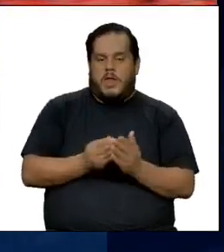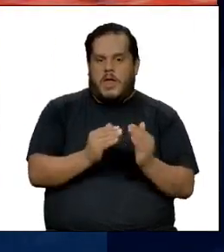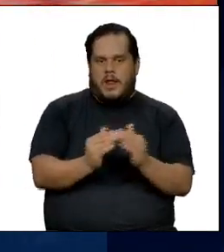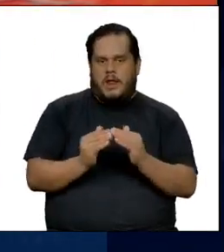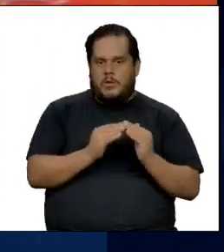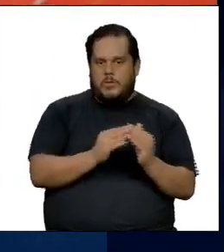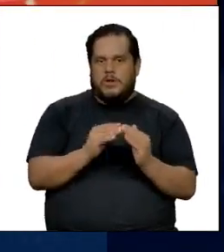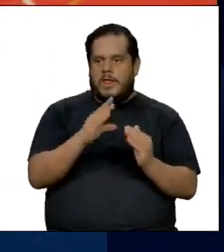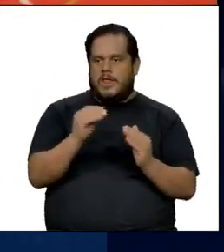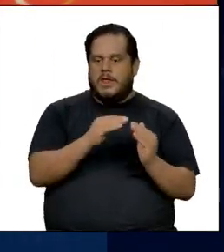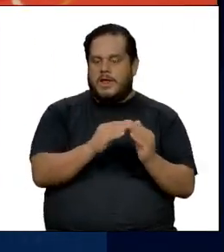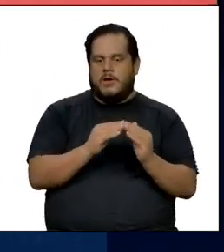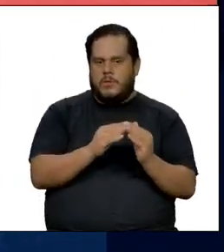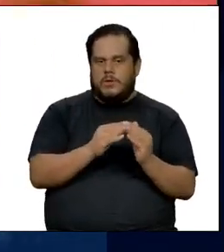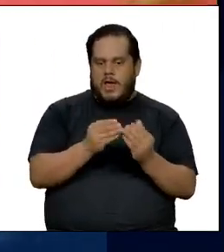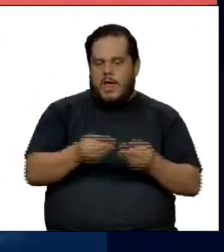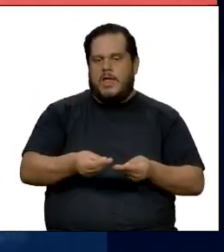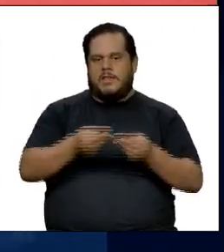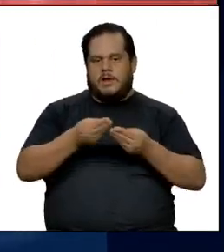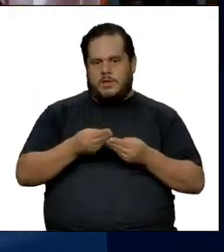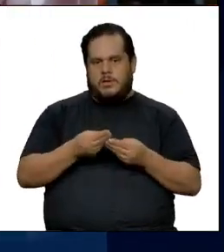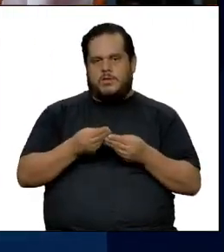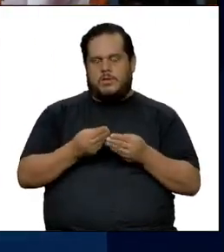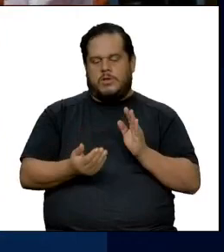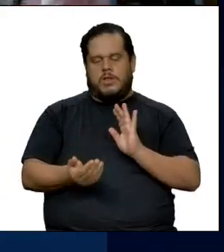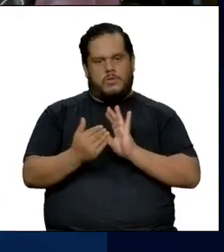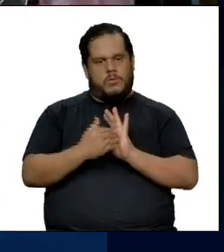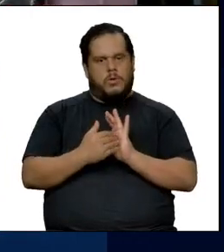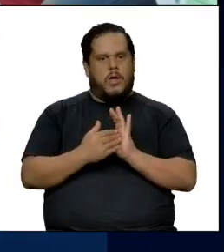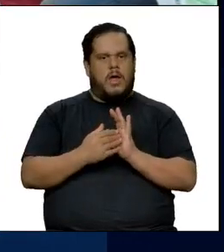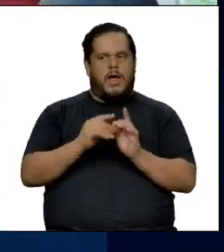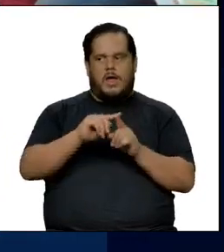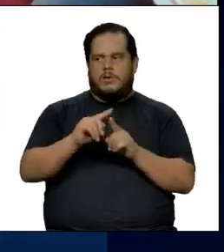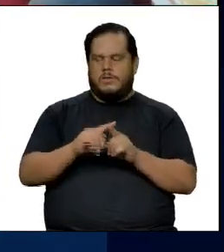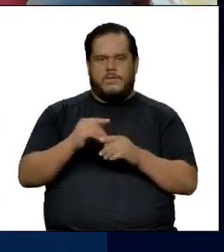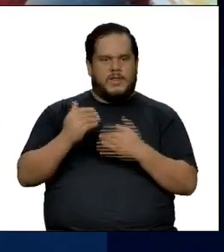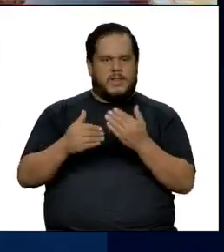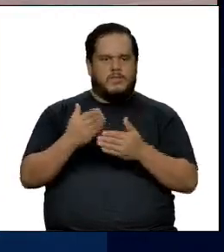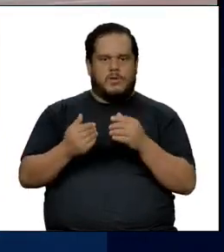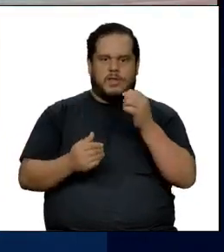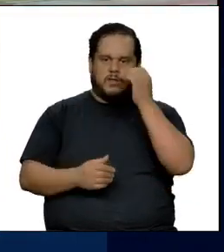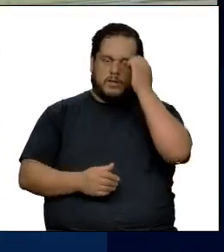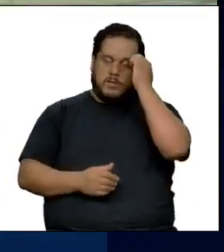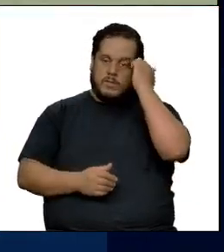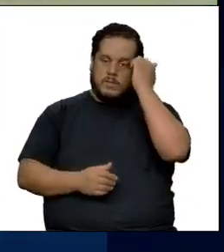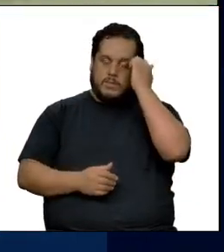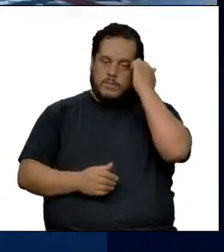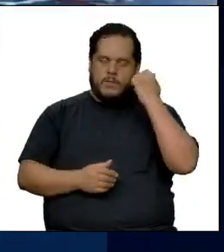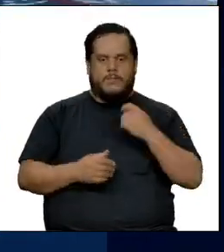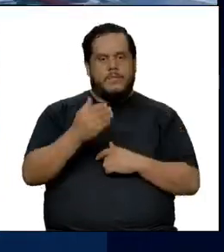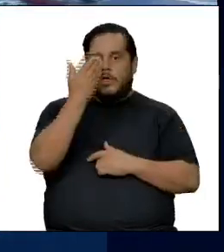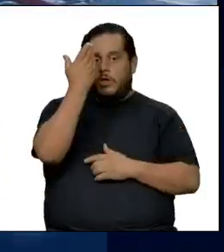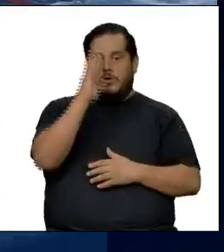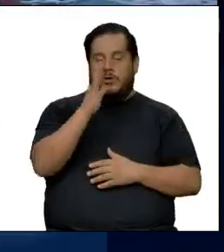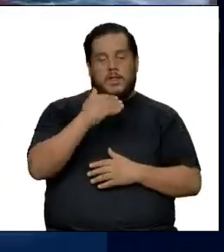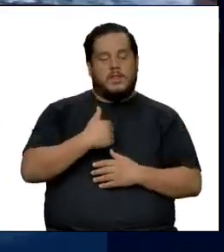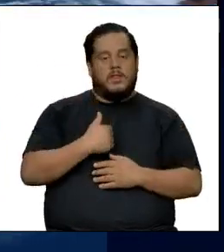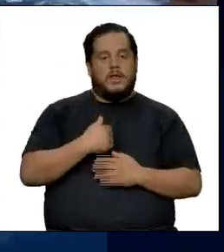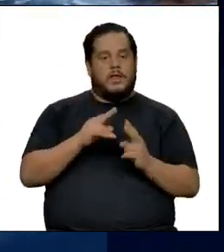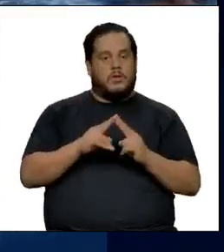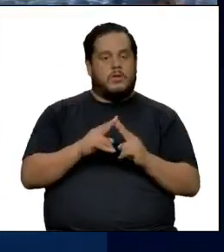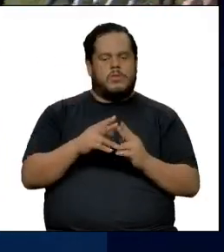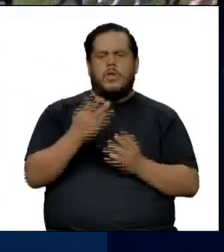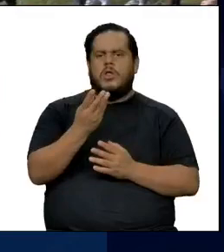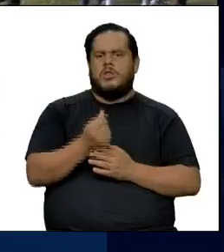como la comunidad aportarnos en devolución hacia los diferentes procesos. No sé si tiene conocimiento de